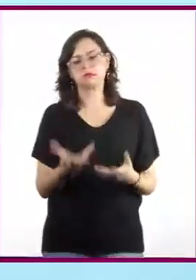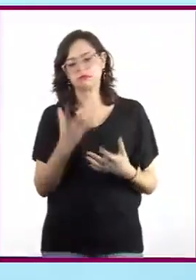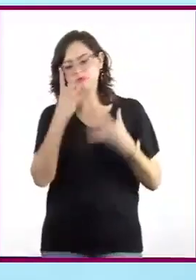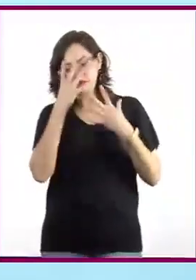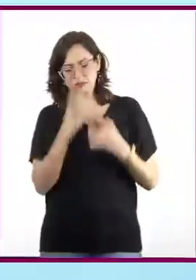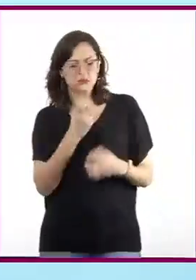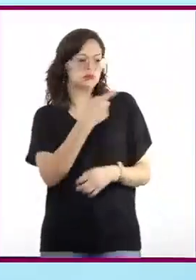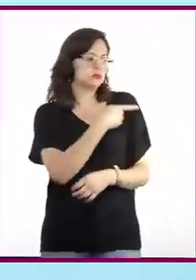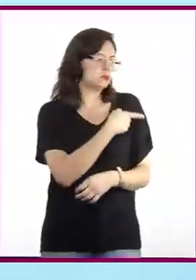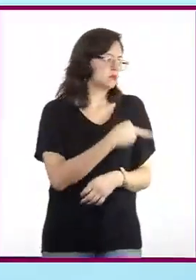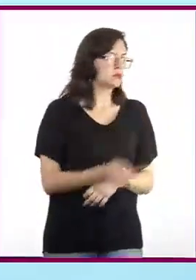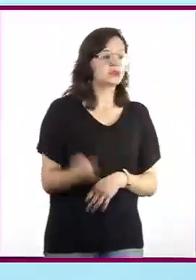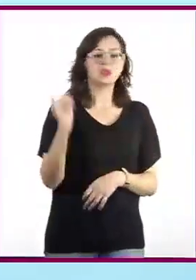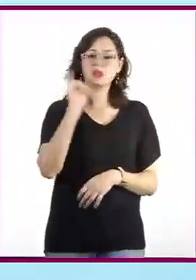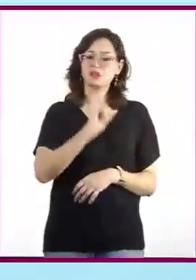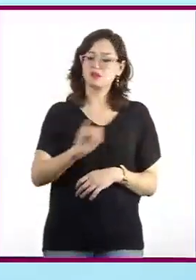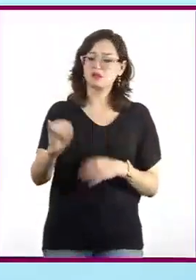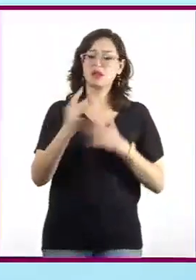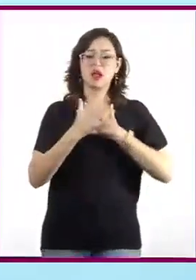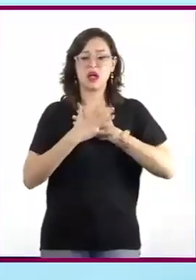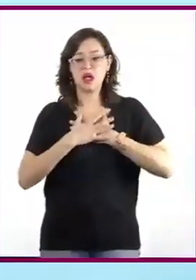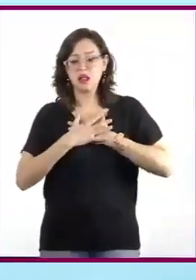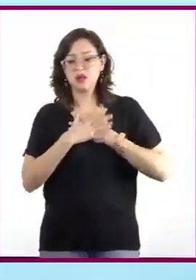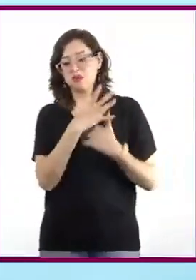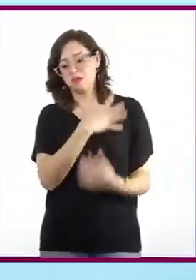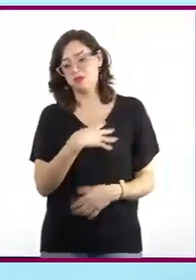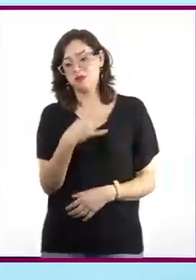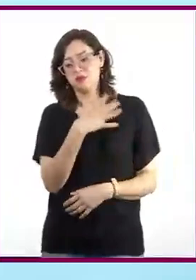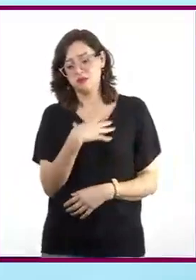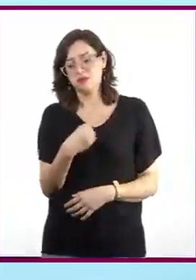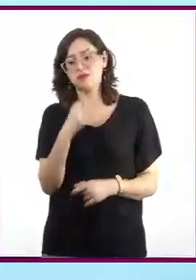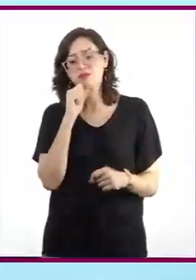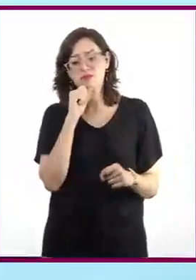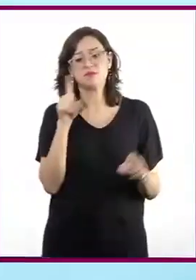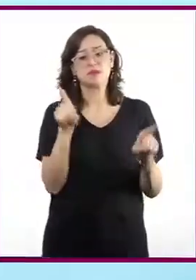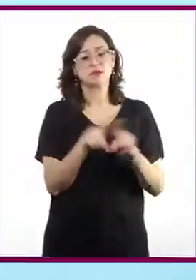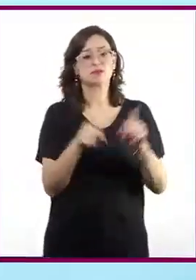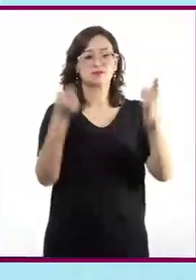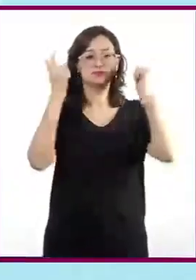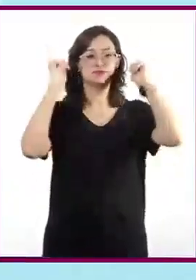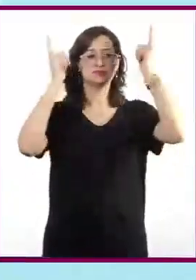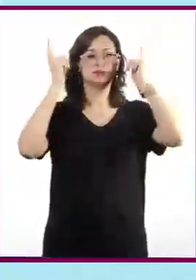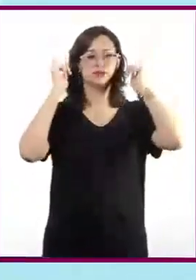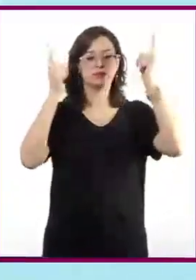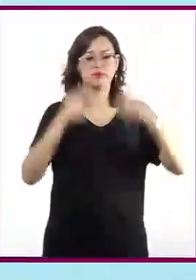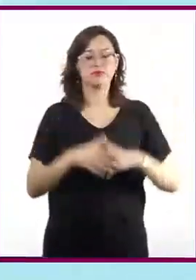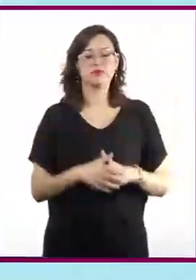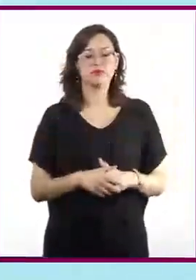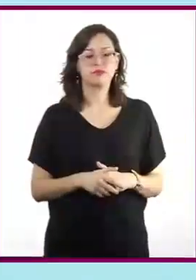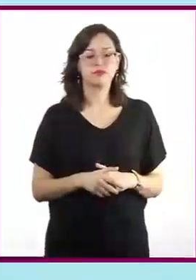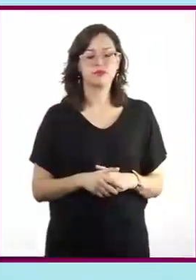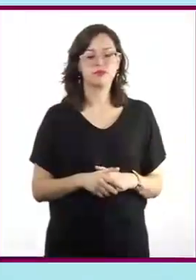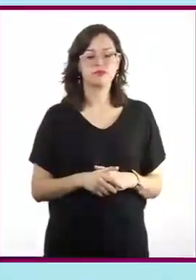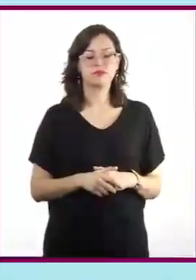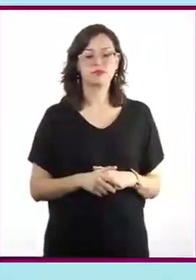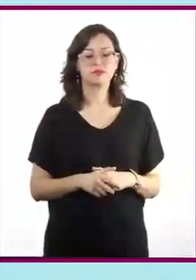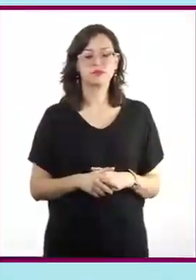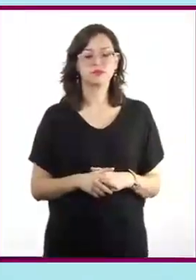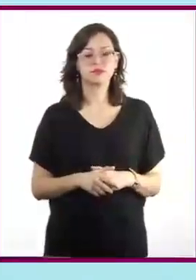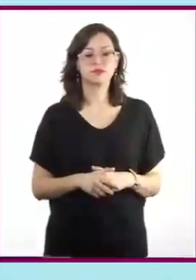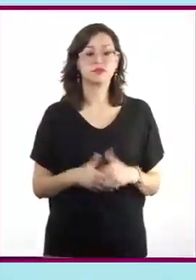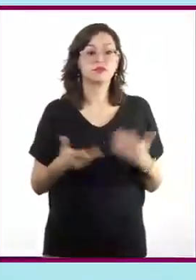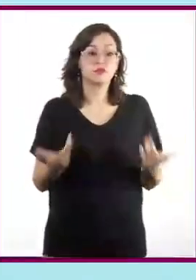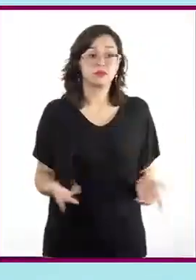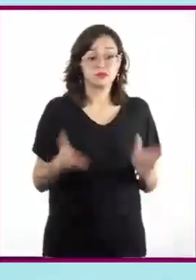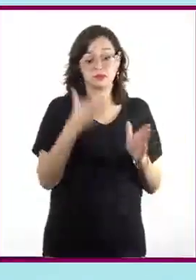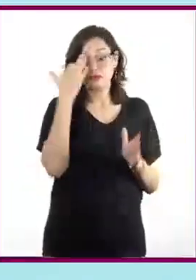lejanía, tristeza, amor por su hijo y a la vez esperanza. Para entender cómo se proyecta una